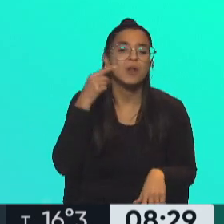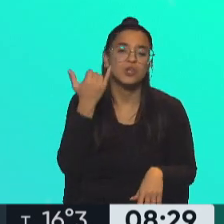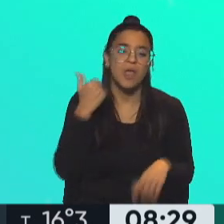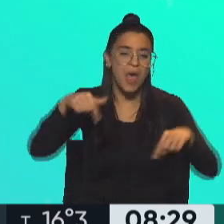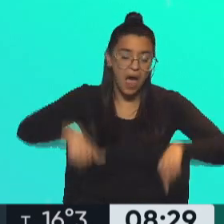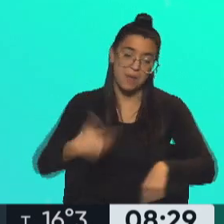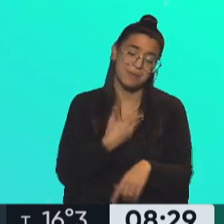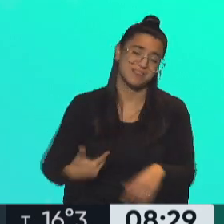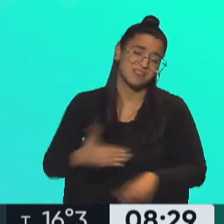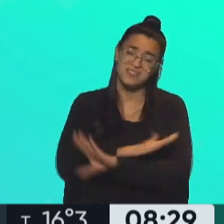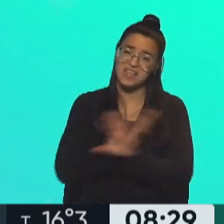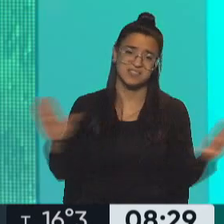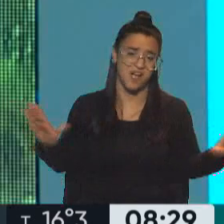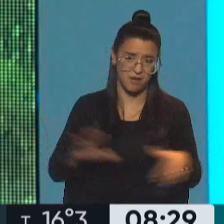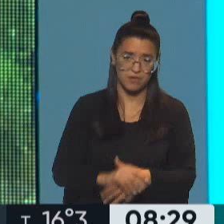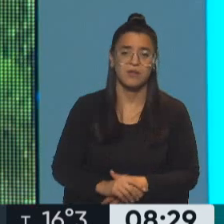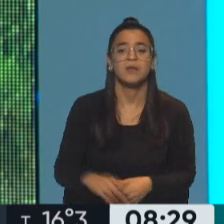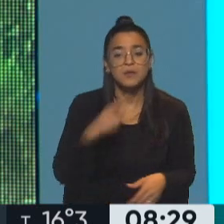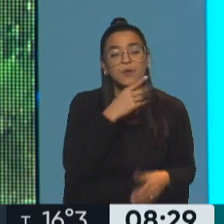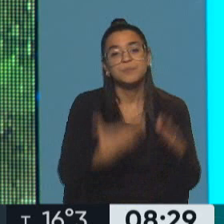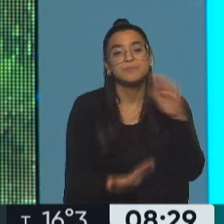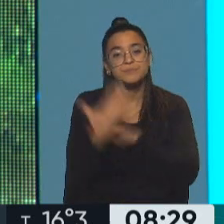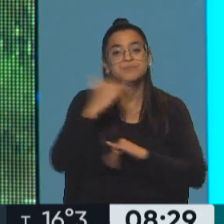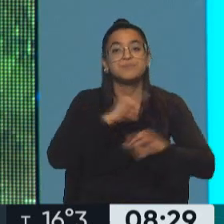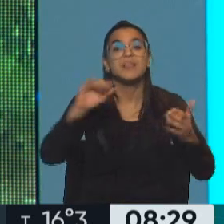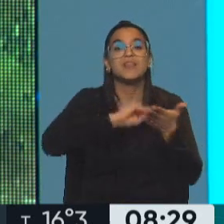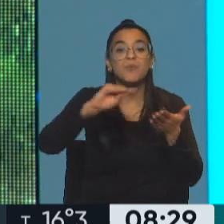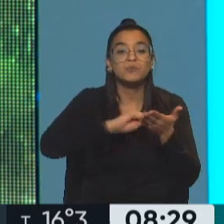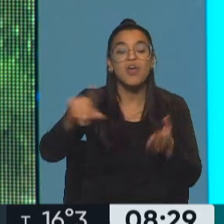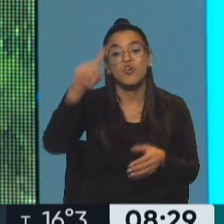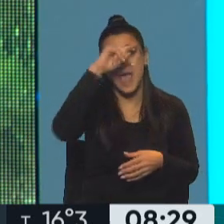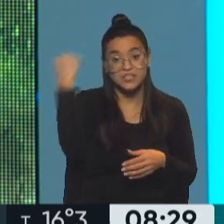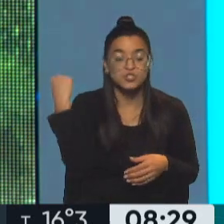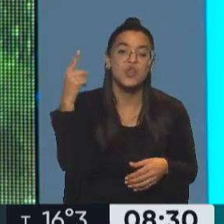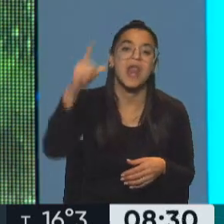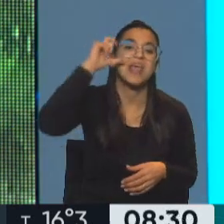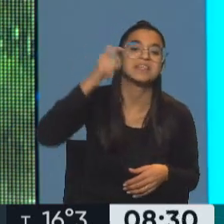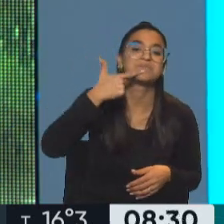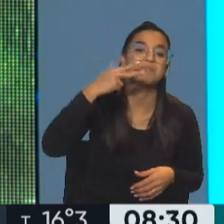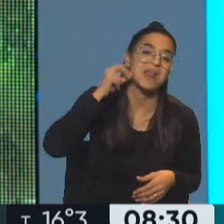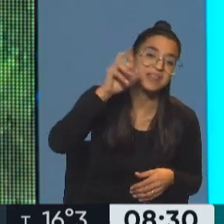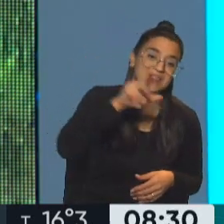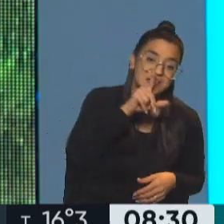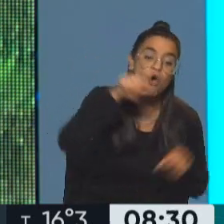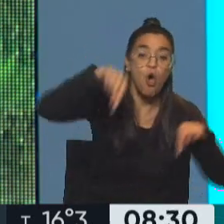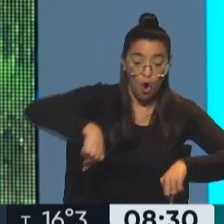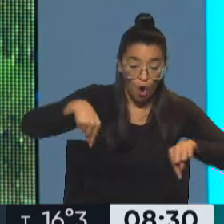debería ser presidente. Esto publicó un diputado nacional, José Luis Espert, que hoy además